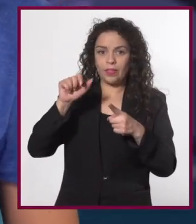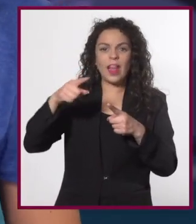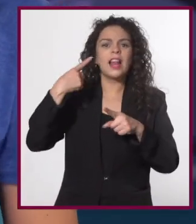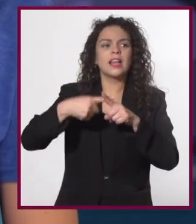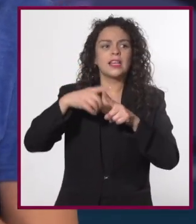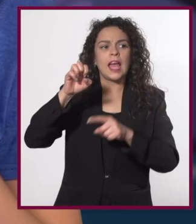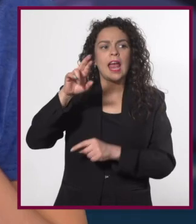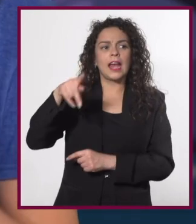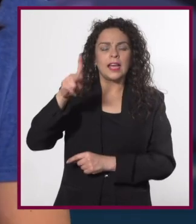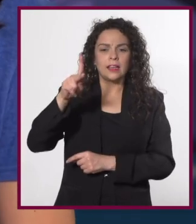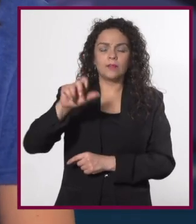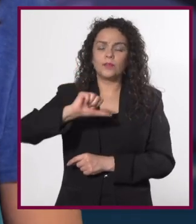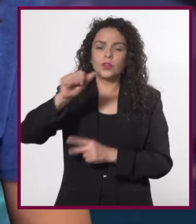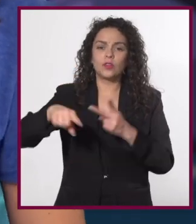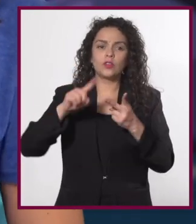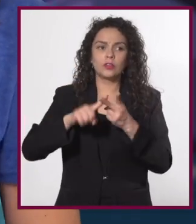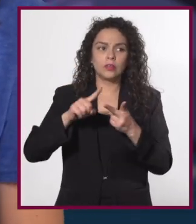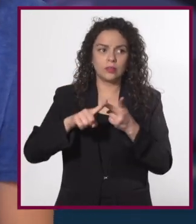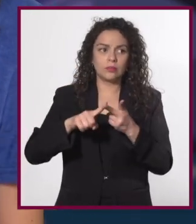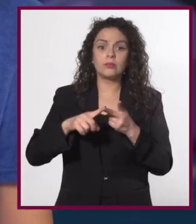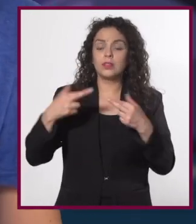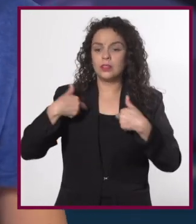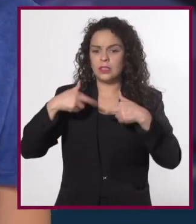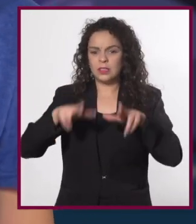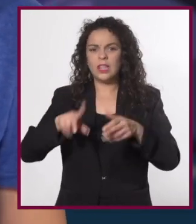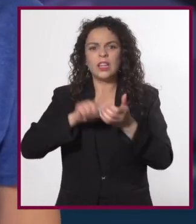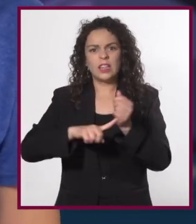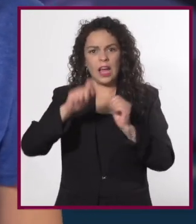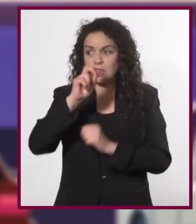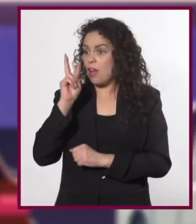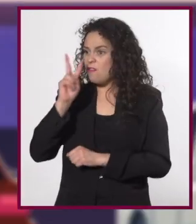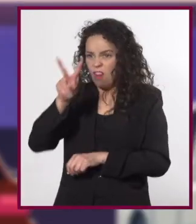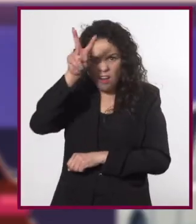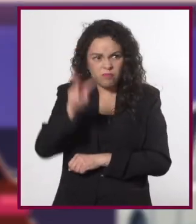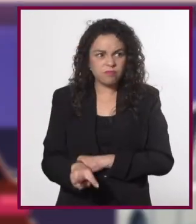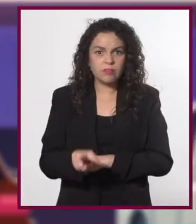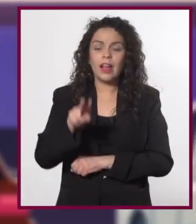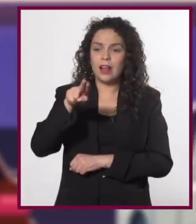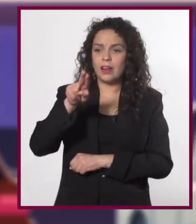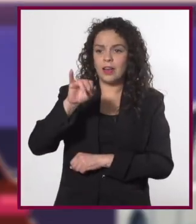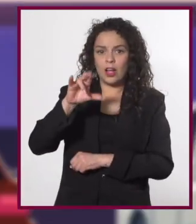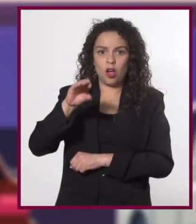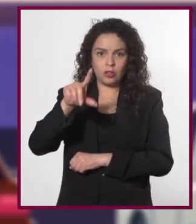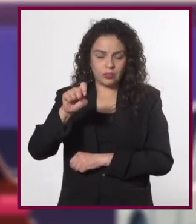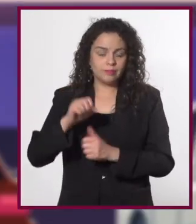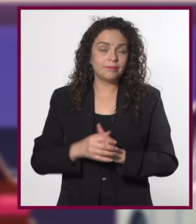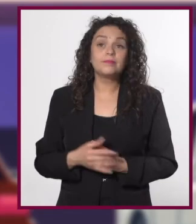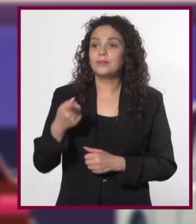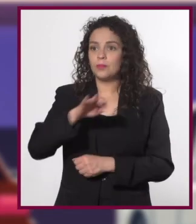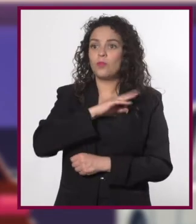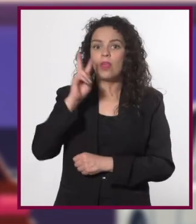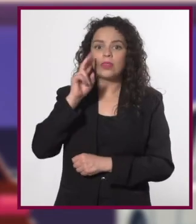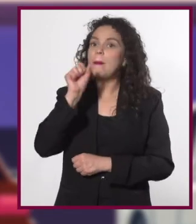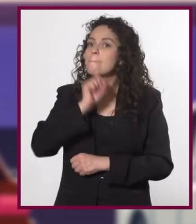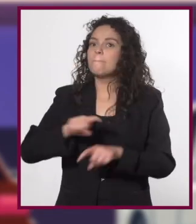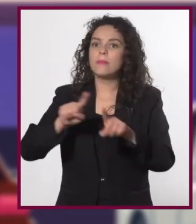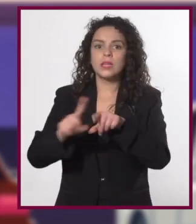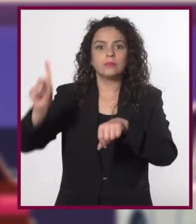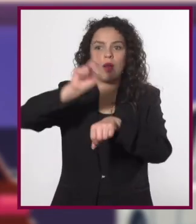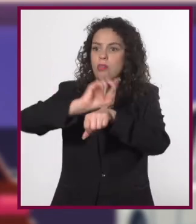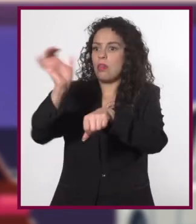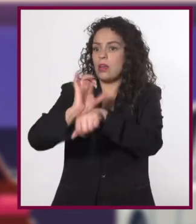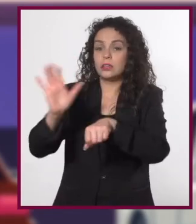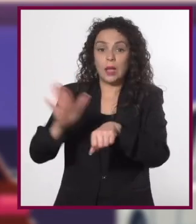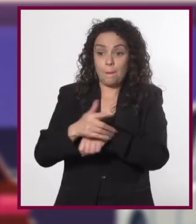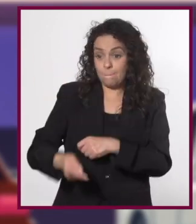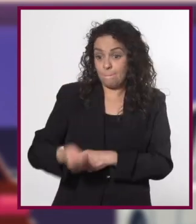Barnow y la representación de la realidad de Bill Nichols. Se podría decir que el documental nació el mismo día que el cine, porque las